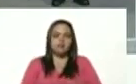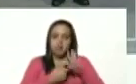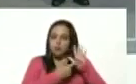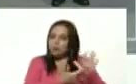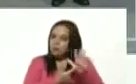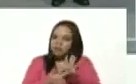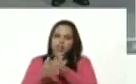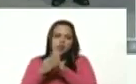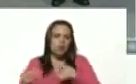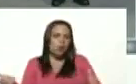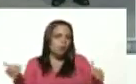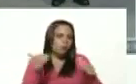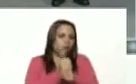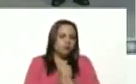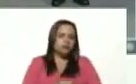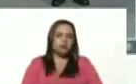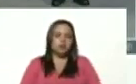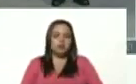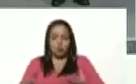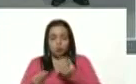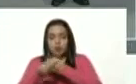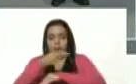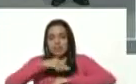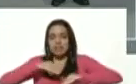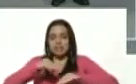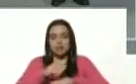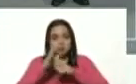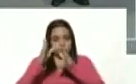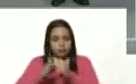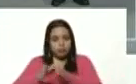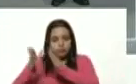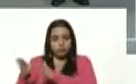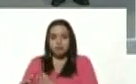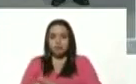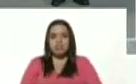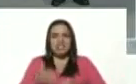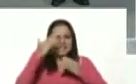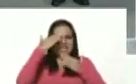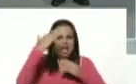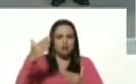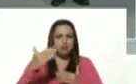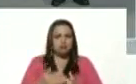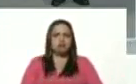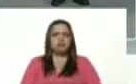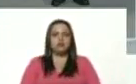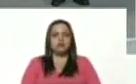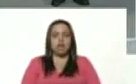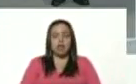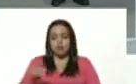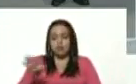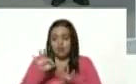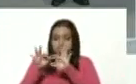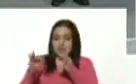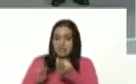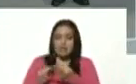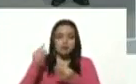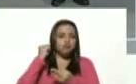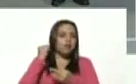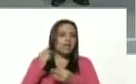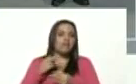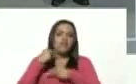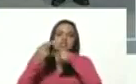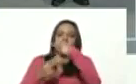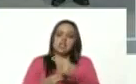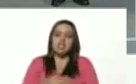todos estos logros. Ministro Paredes, ministra Evelyn, saludos, Maruja, a tu familia.